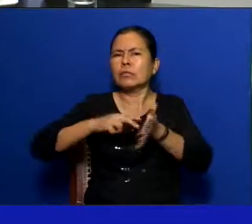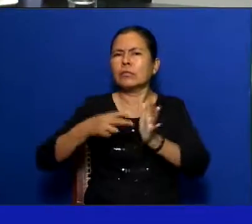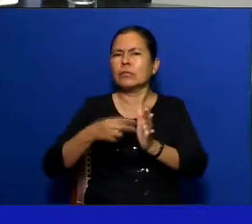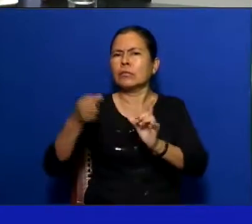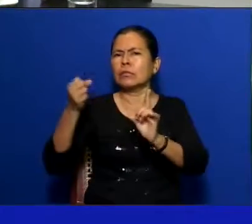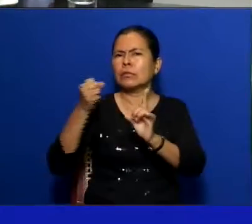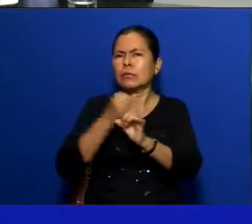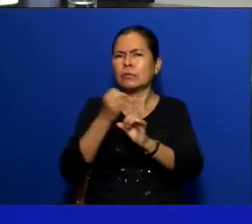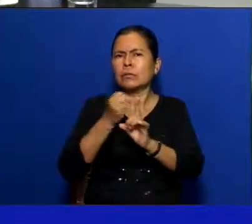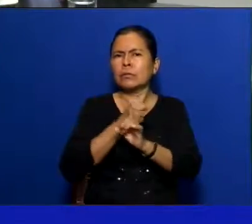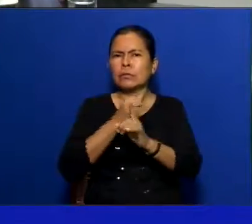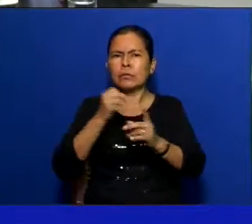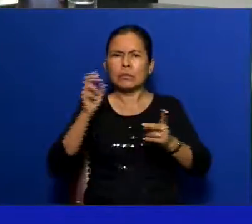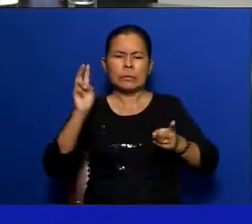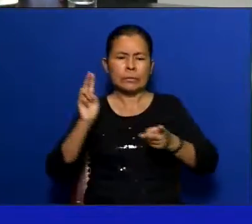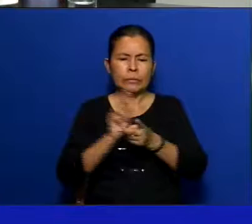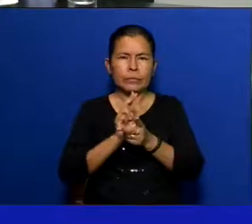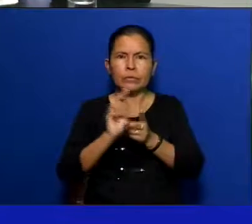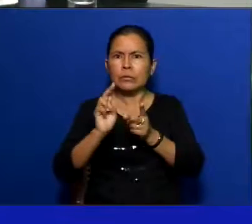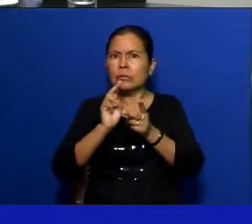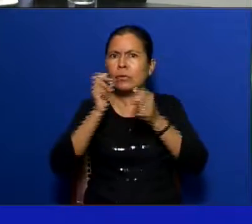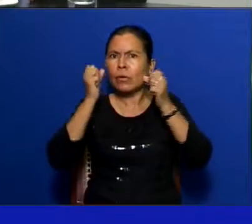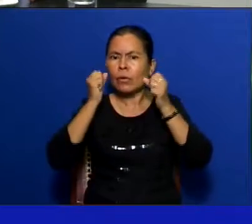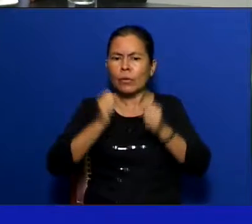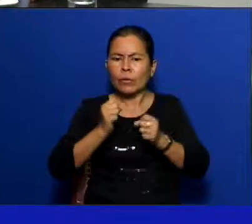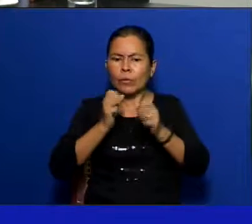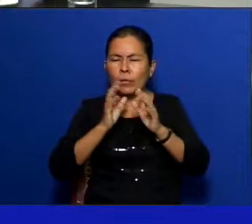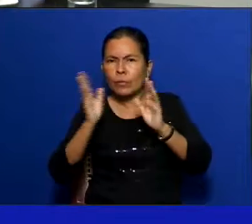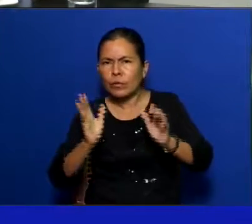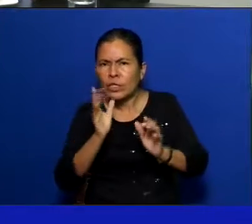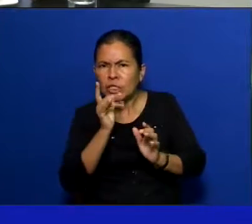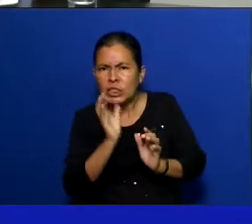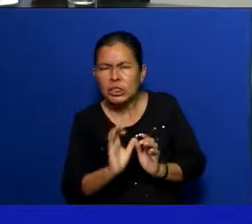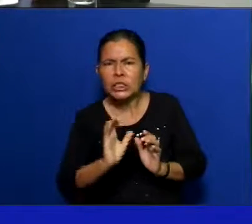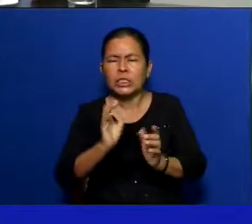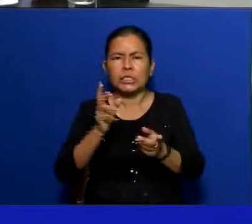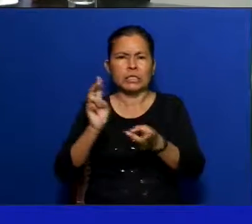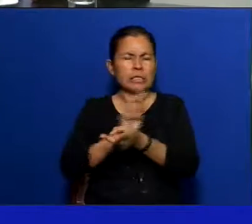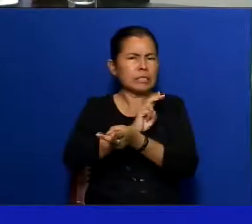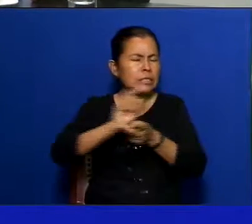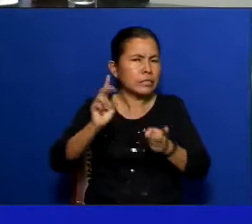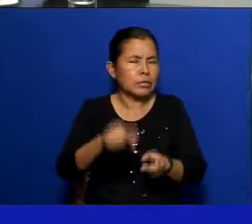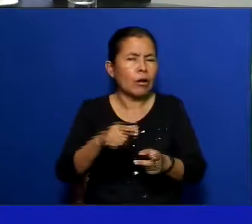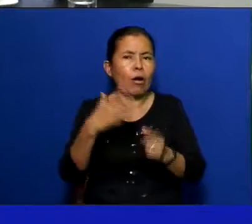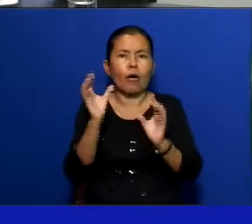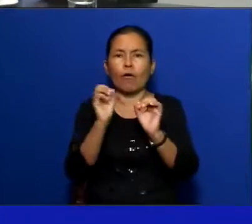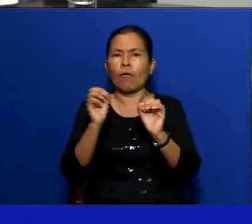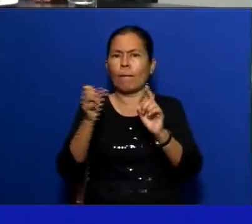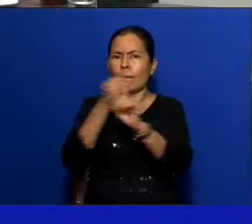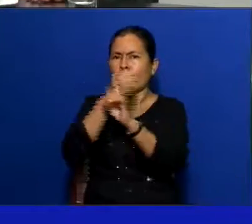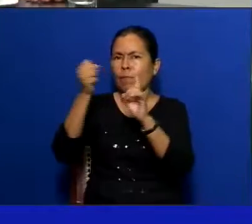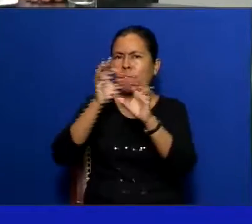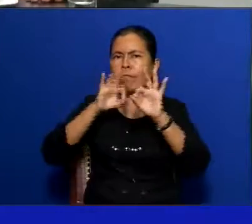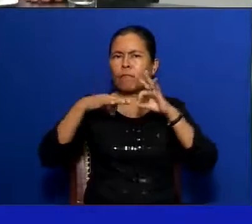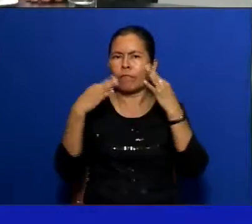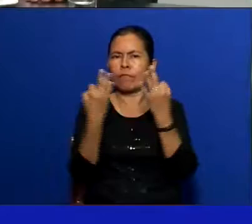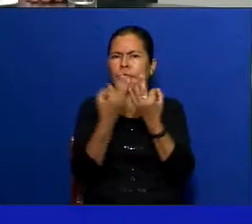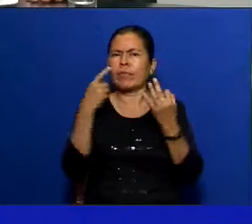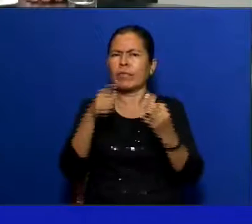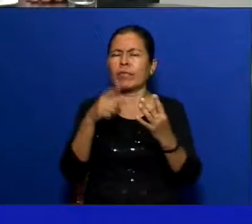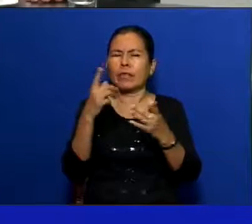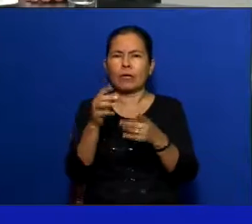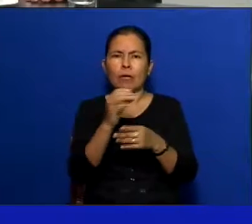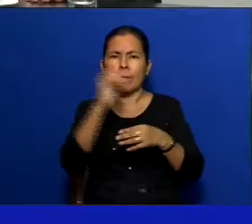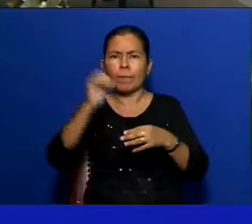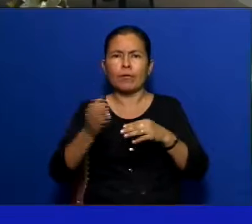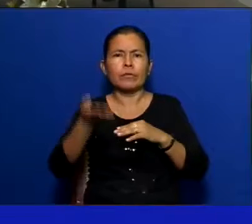sexual contra niños y contra niñas, y en los casos de los delitos de violencia intrafamiliar, un porcentaje muy